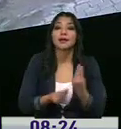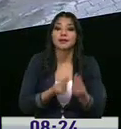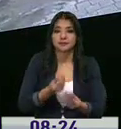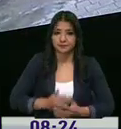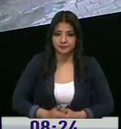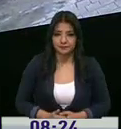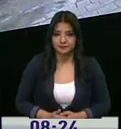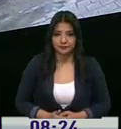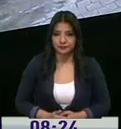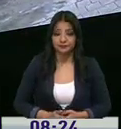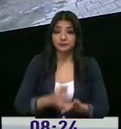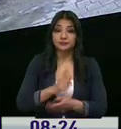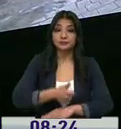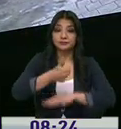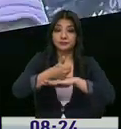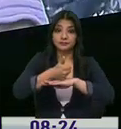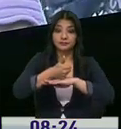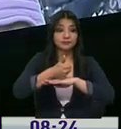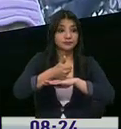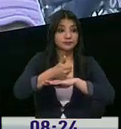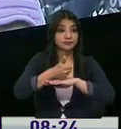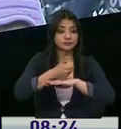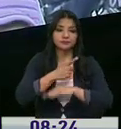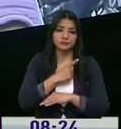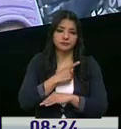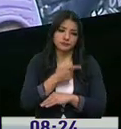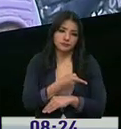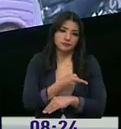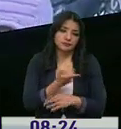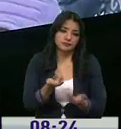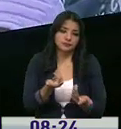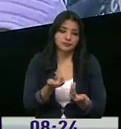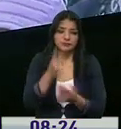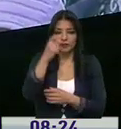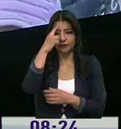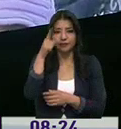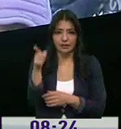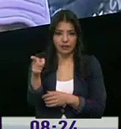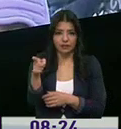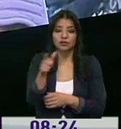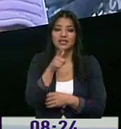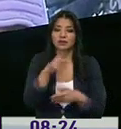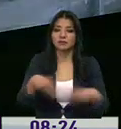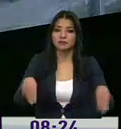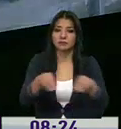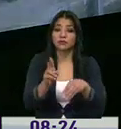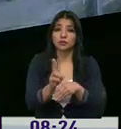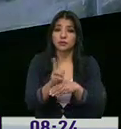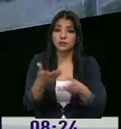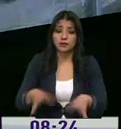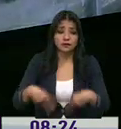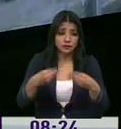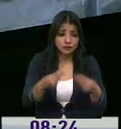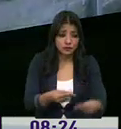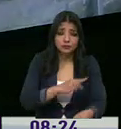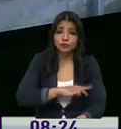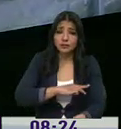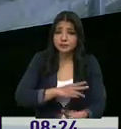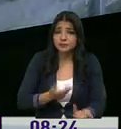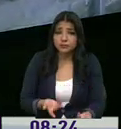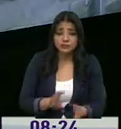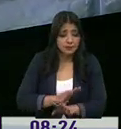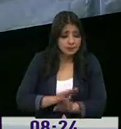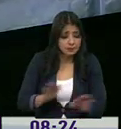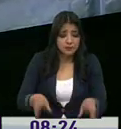Cuando la autoridad, en este caso, dueña de este espacio, que es el gobierno nacional, si no lo va a usar, entregue al municipio. Listo,